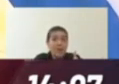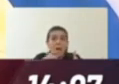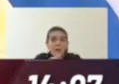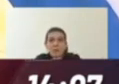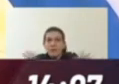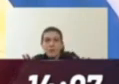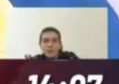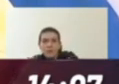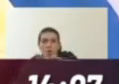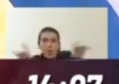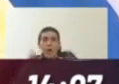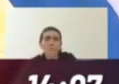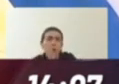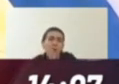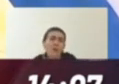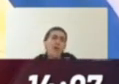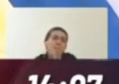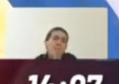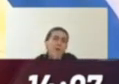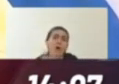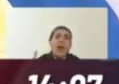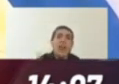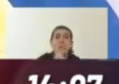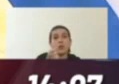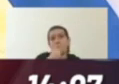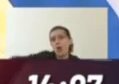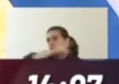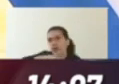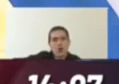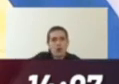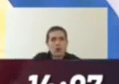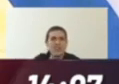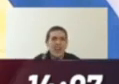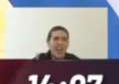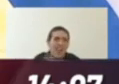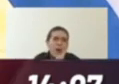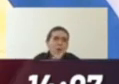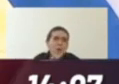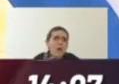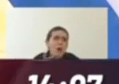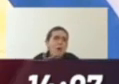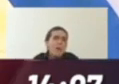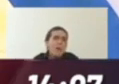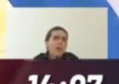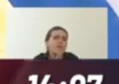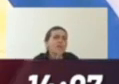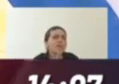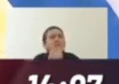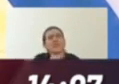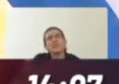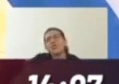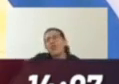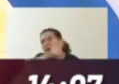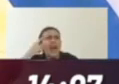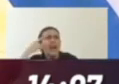favor, y lo mismo le pido a cada uno de nosotros. Todos extrañamos el encuentro con la familia